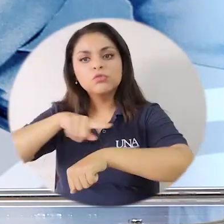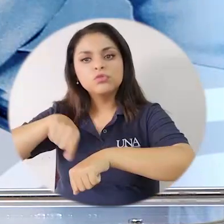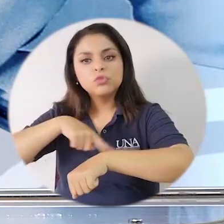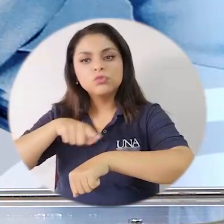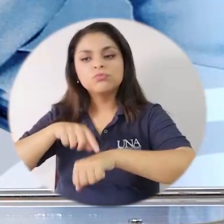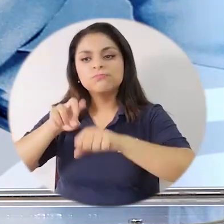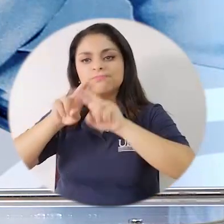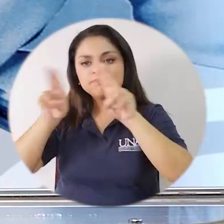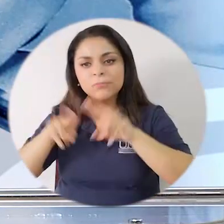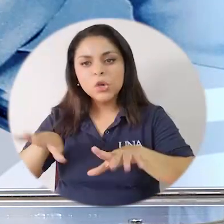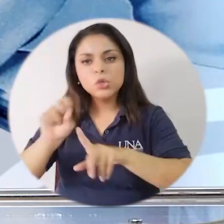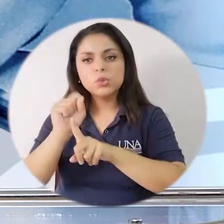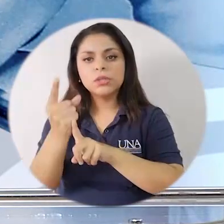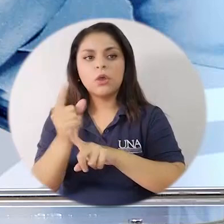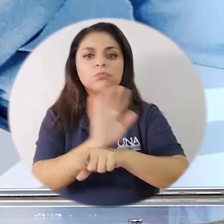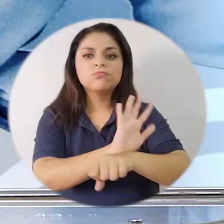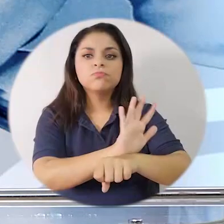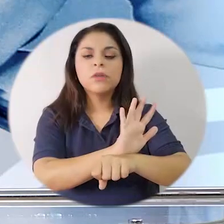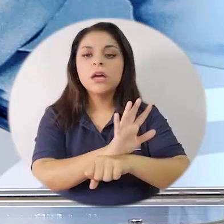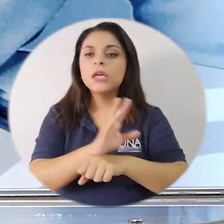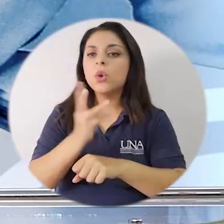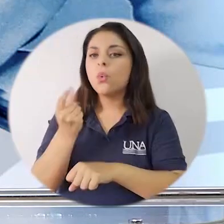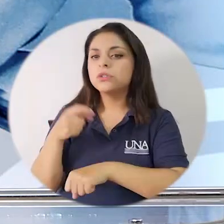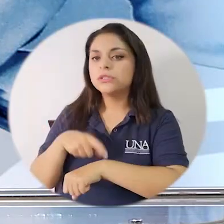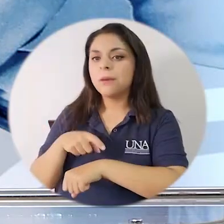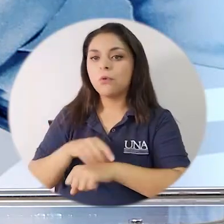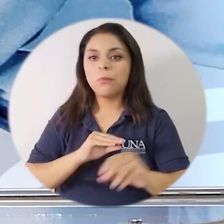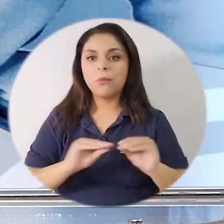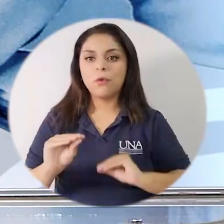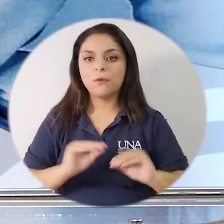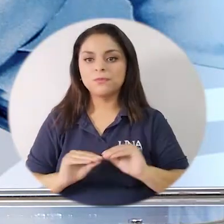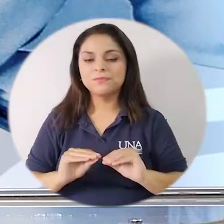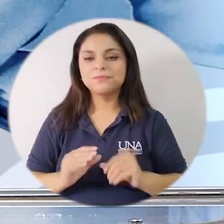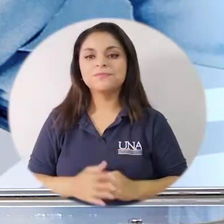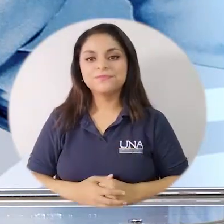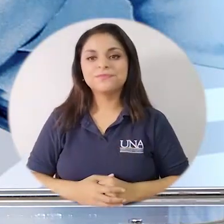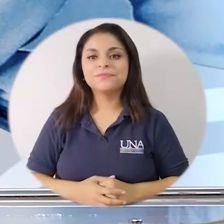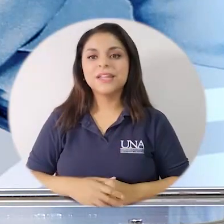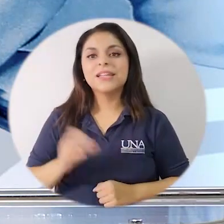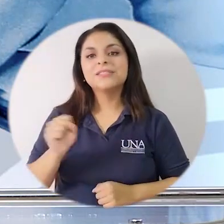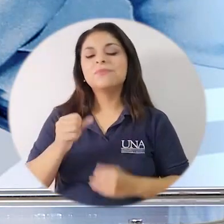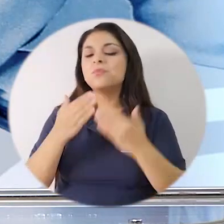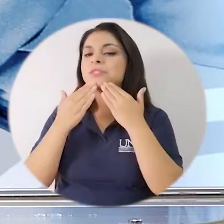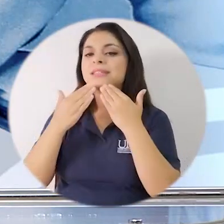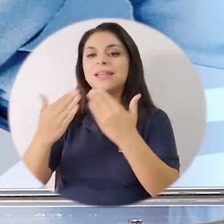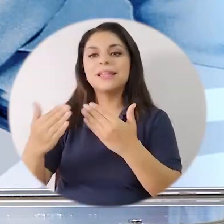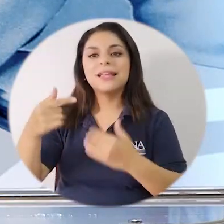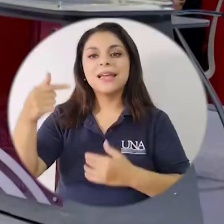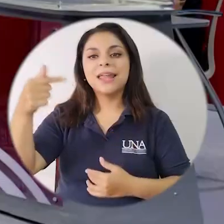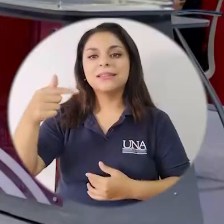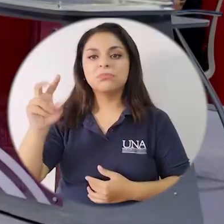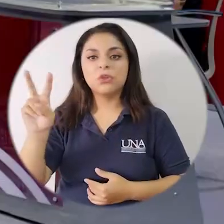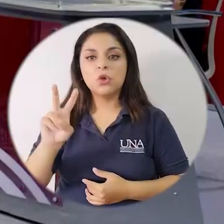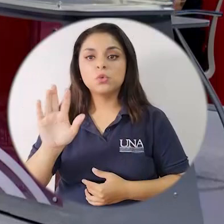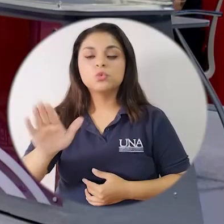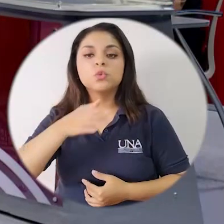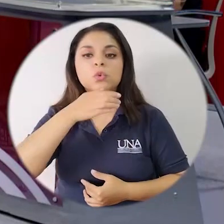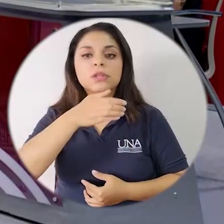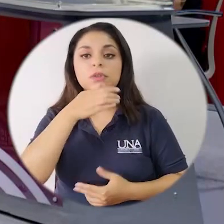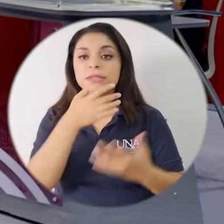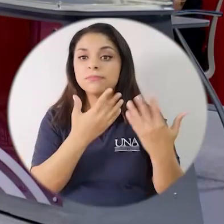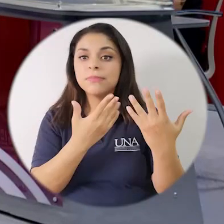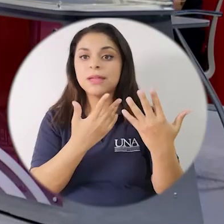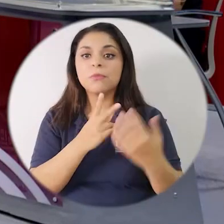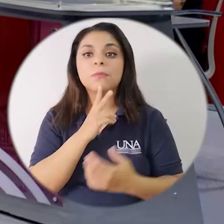me toma estar en redes sociales, estar viendo televisión, y cuánto tiempo estoy yo en movimiento. Muchísimas gracias, Gretel Villalobos, por